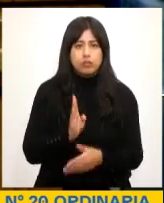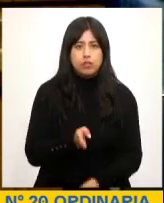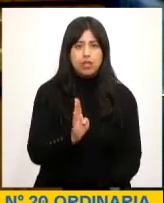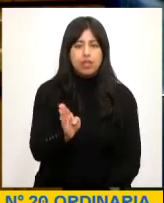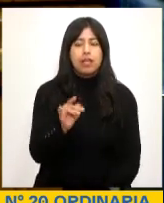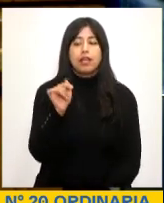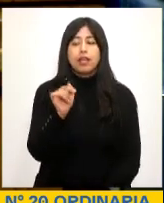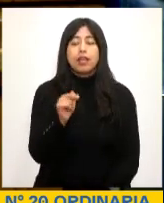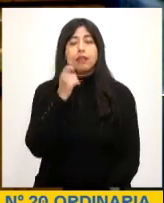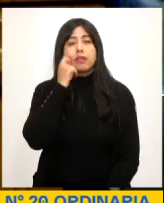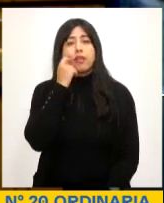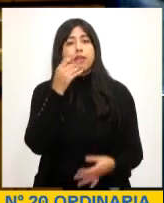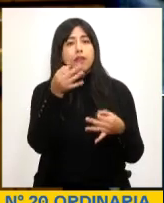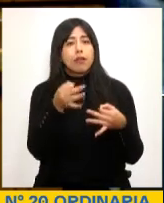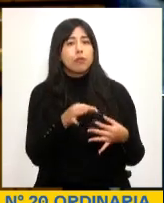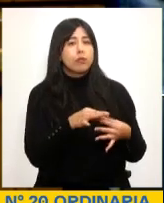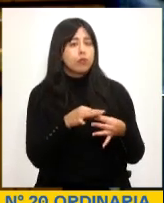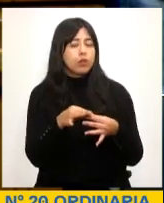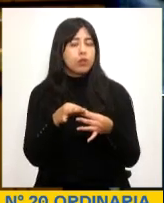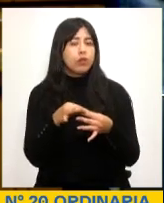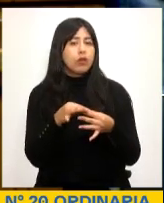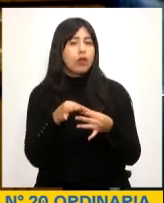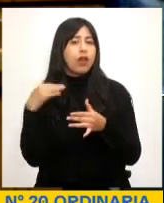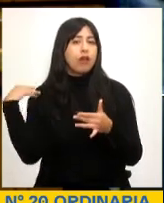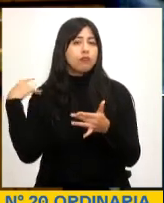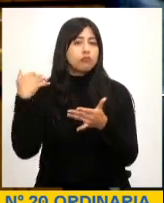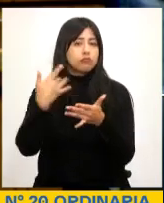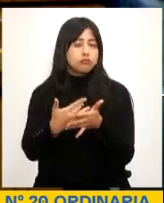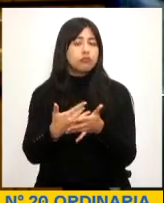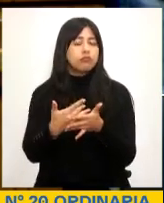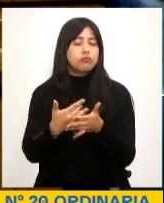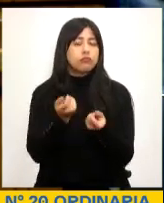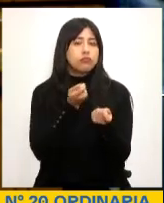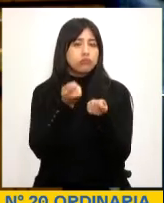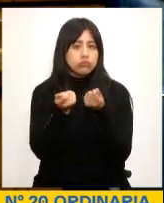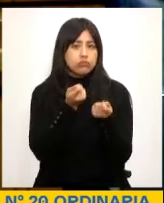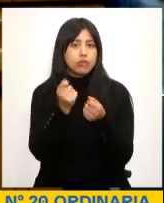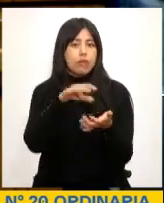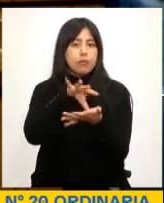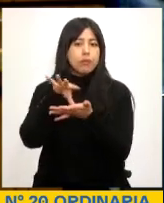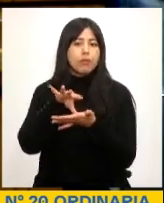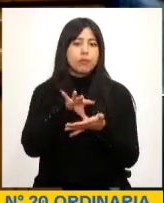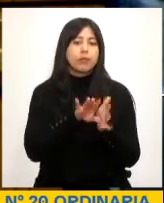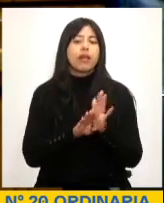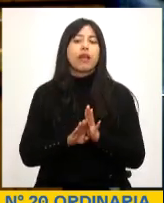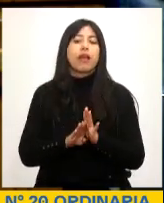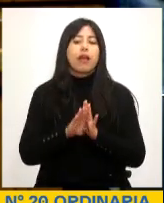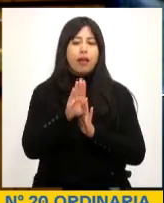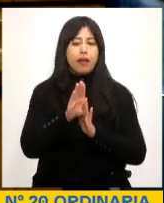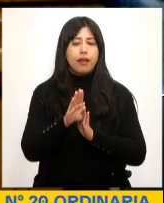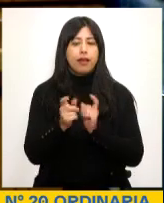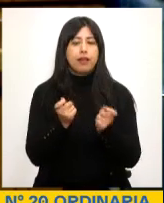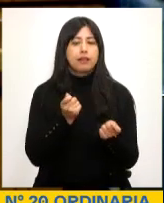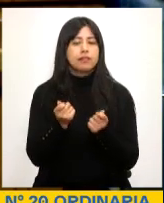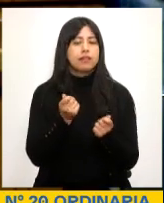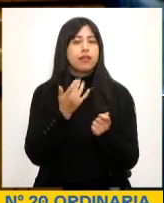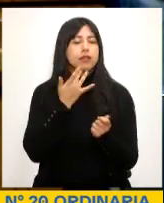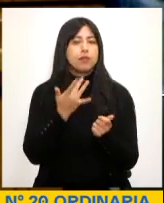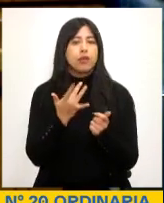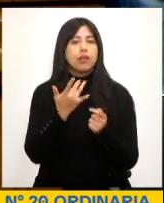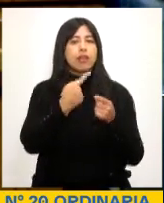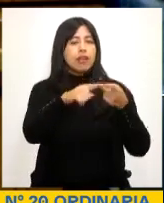anterior se justifica en que los últimos años los costos de todos los sistemas de transporte del país haido al alza producto de un escenario